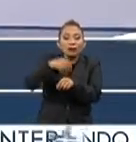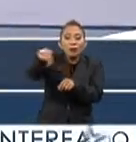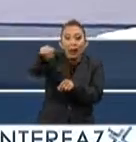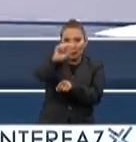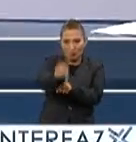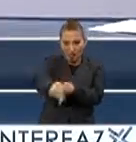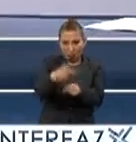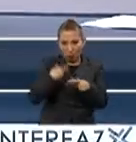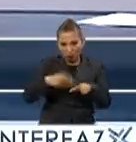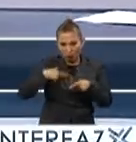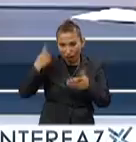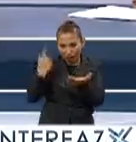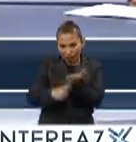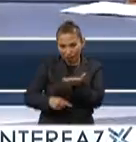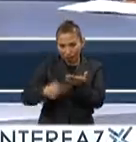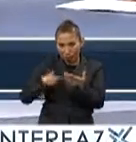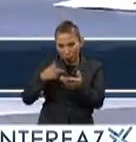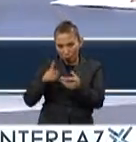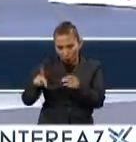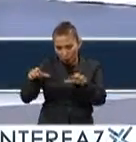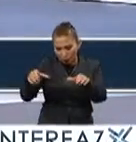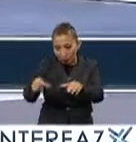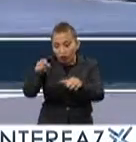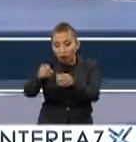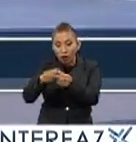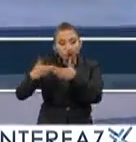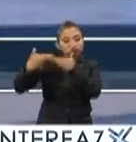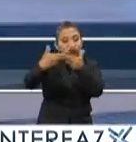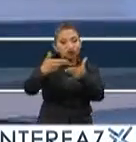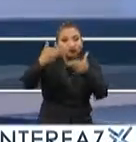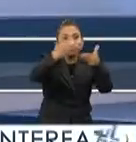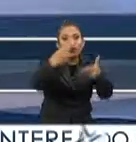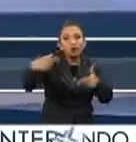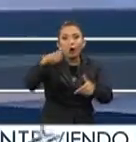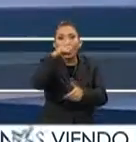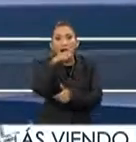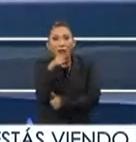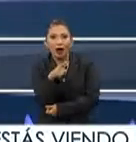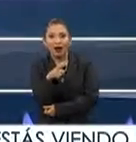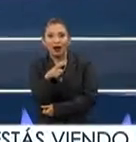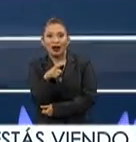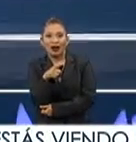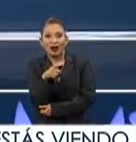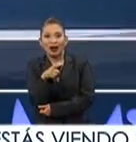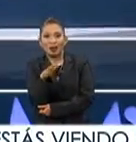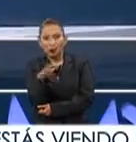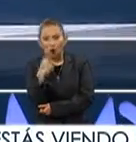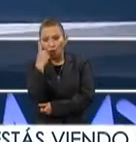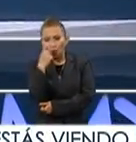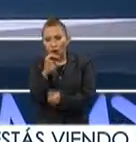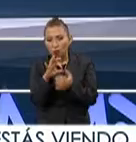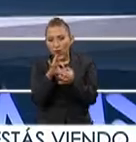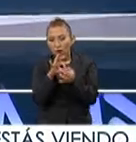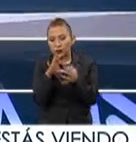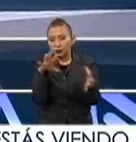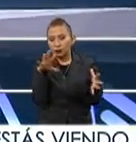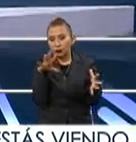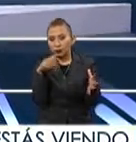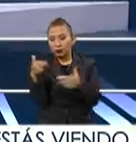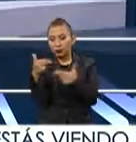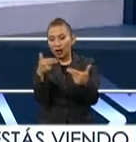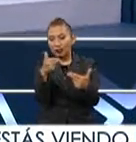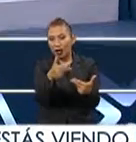la misma población transmita generacionalmente la lengua, porque hubo un rompimiento de la